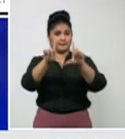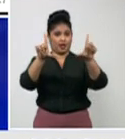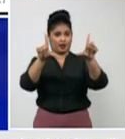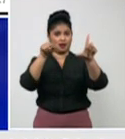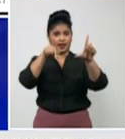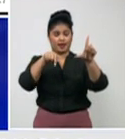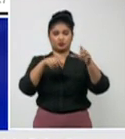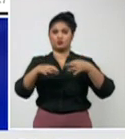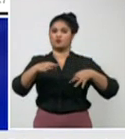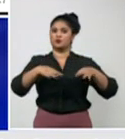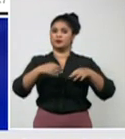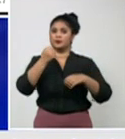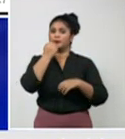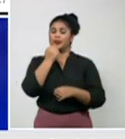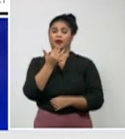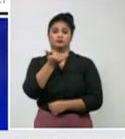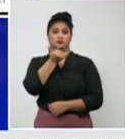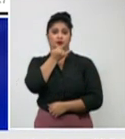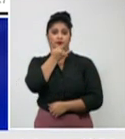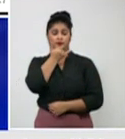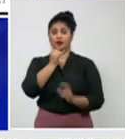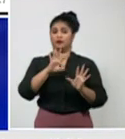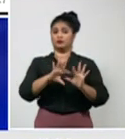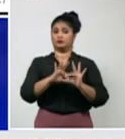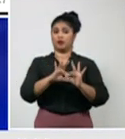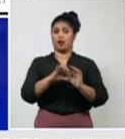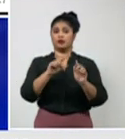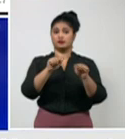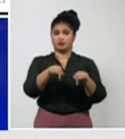municipios donde se concentra el